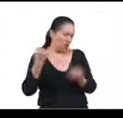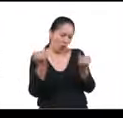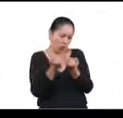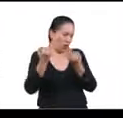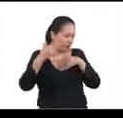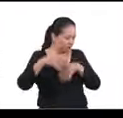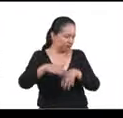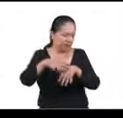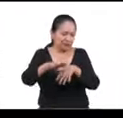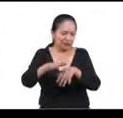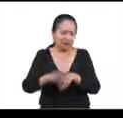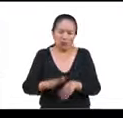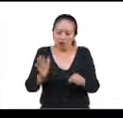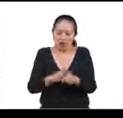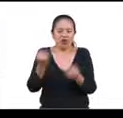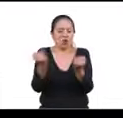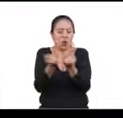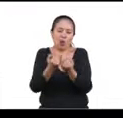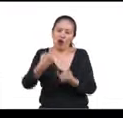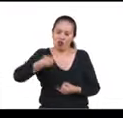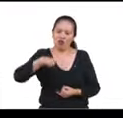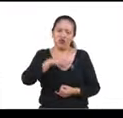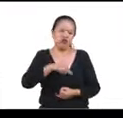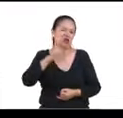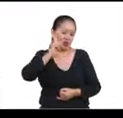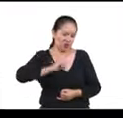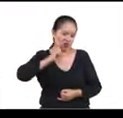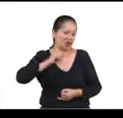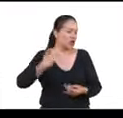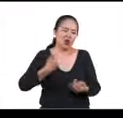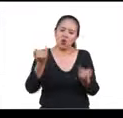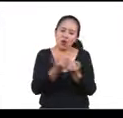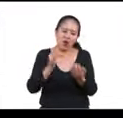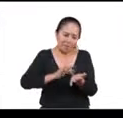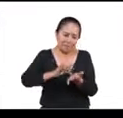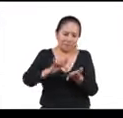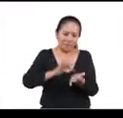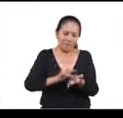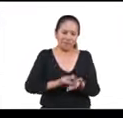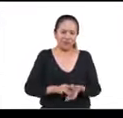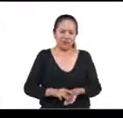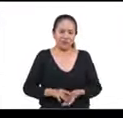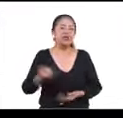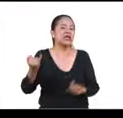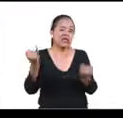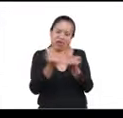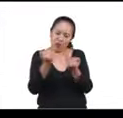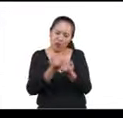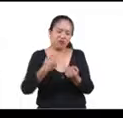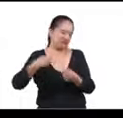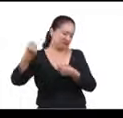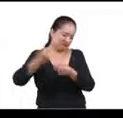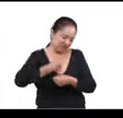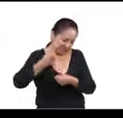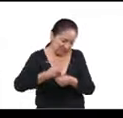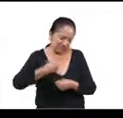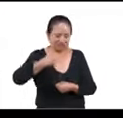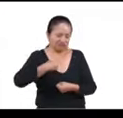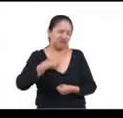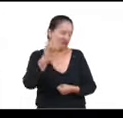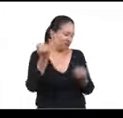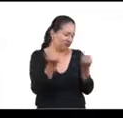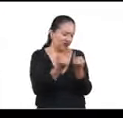hubieran marchado? Porque somos mujeres y apoyamos el movimiento. ¿Nada más? Porque también hemos sufrido violencia, también hay violencia dentro